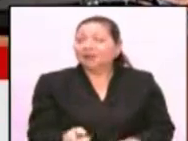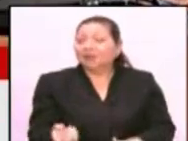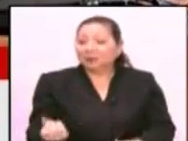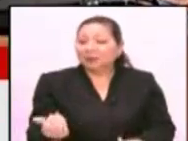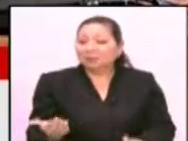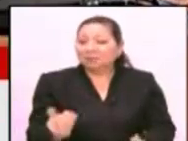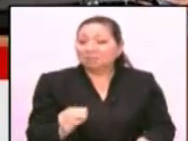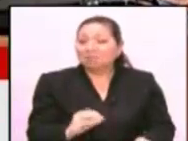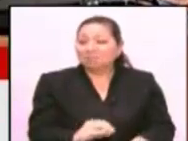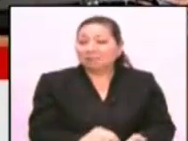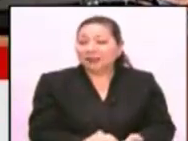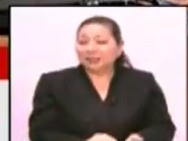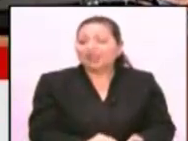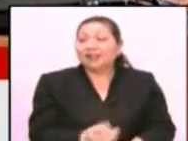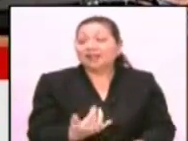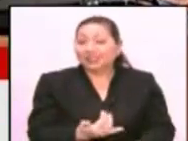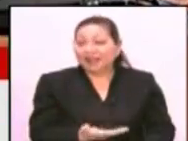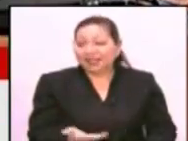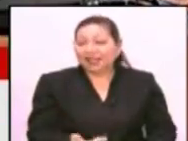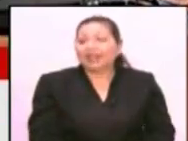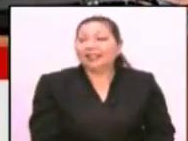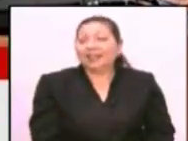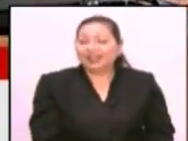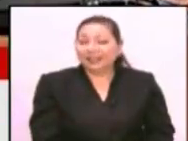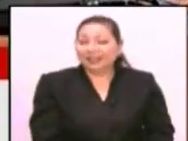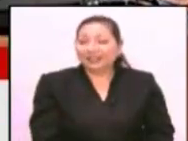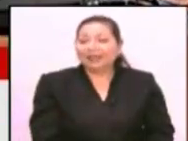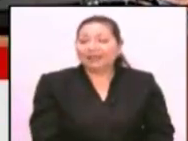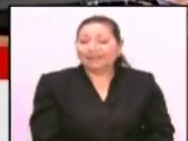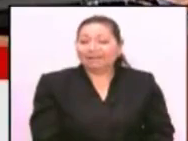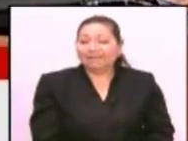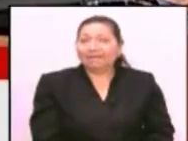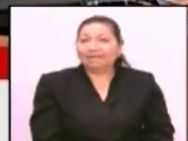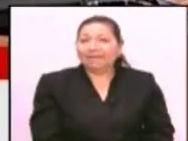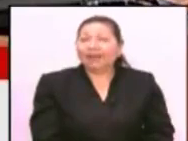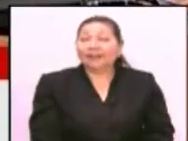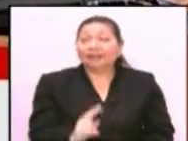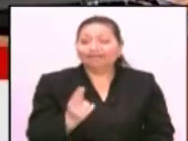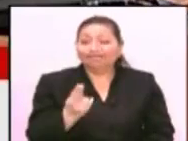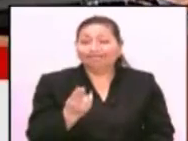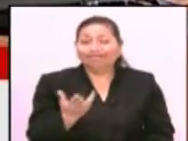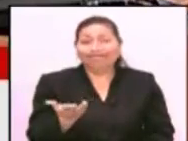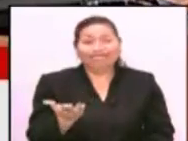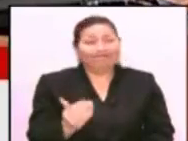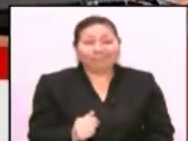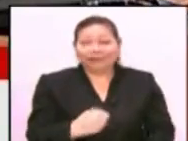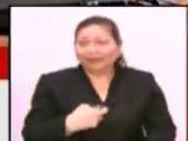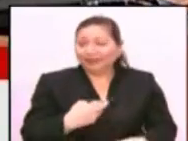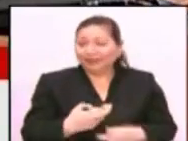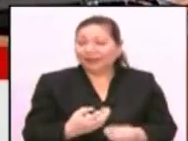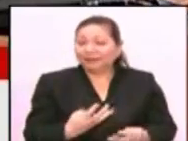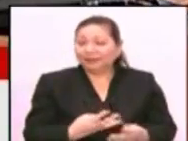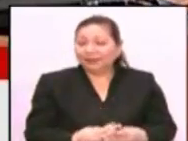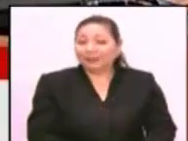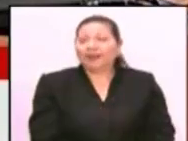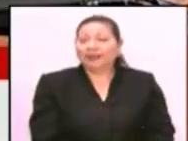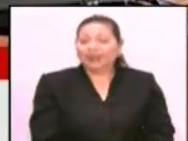recaudando aún mucho más que estando ellos ahí, ¿no? O sea, eso también es un acto de corrupción que se produce en los